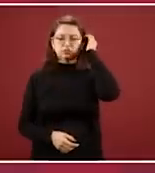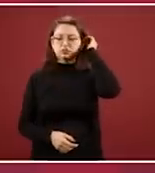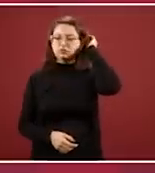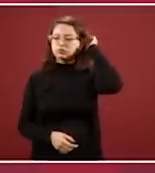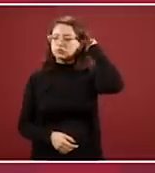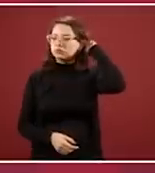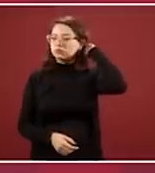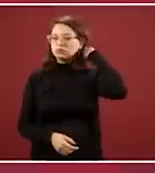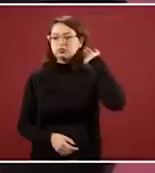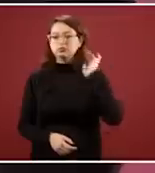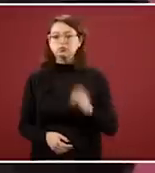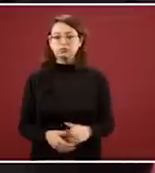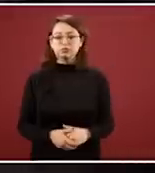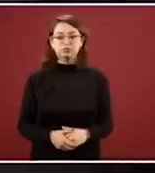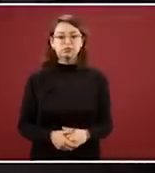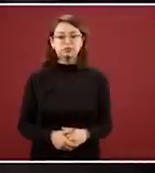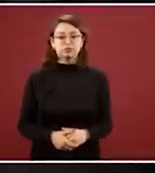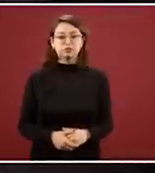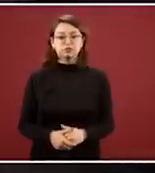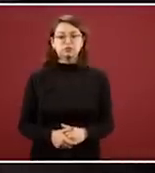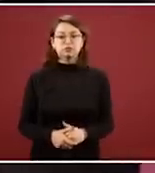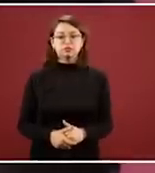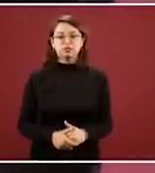O sea, como cuando un periodista